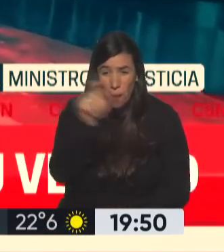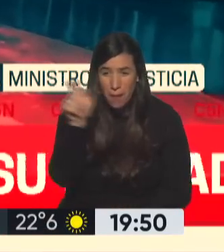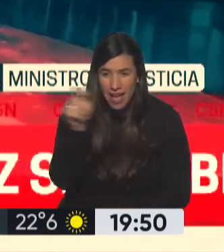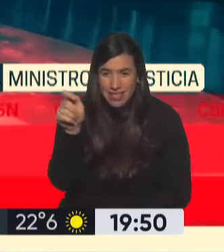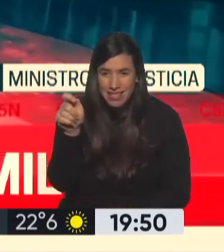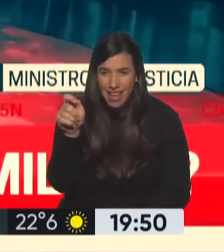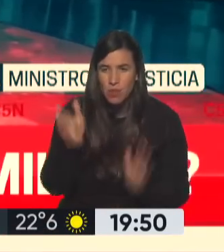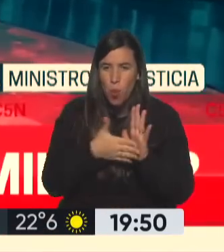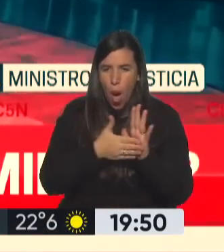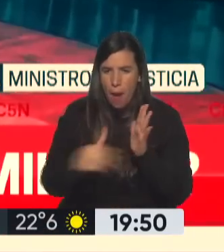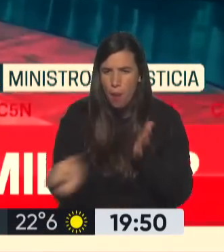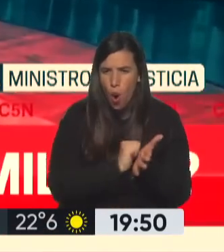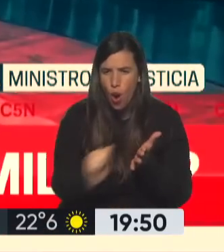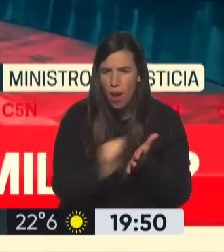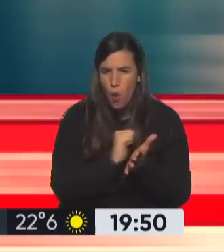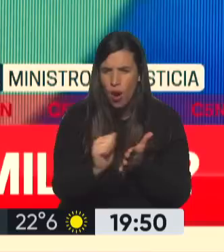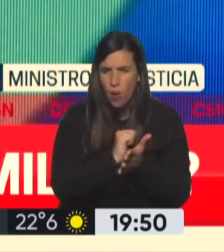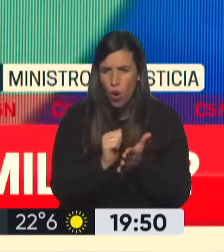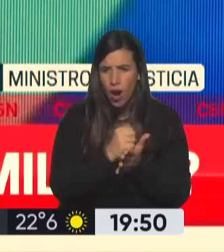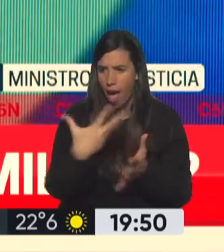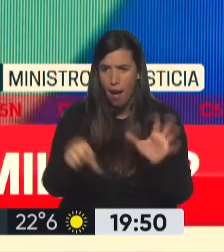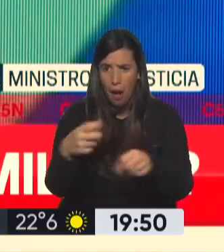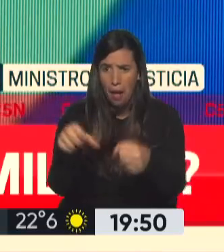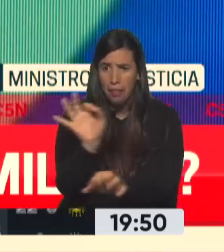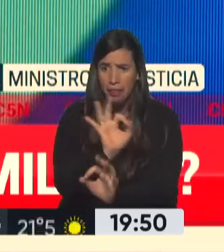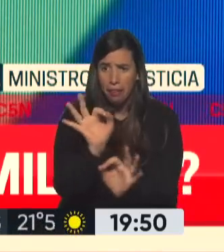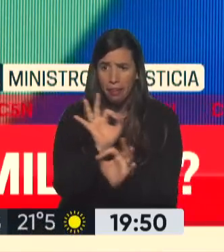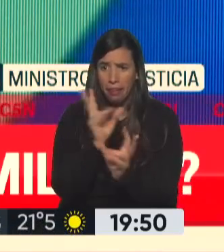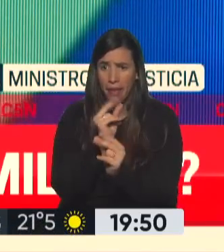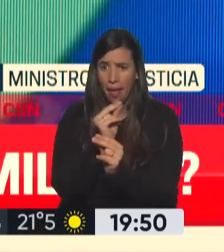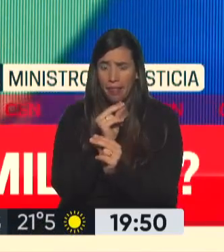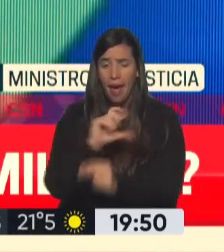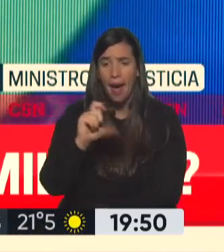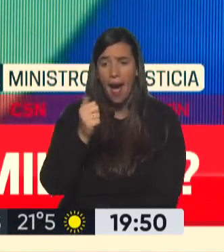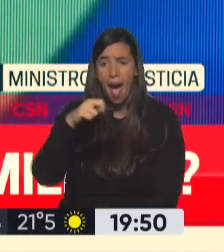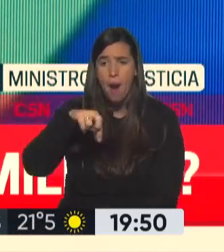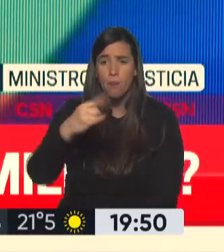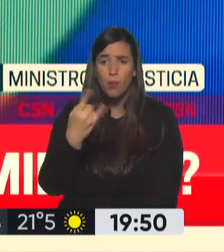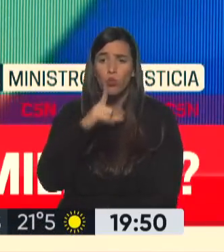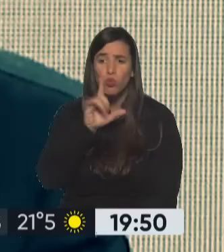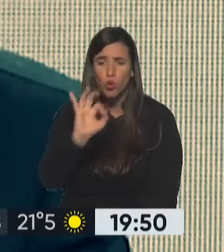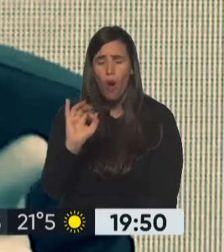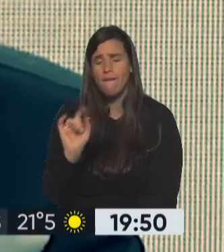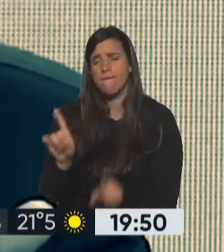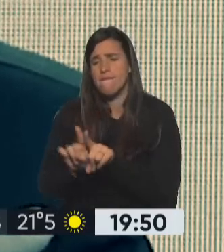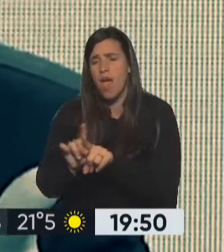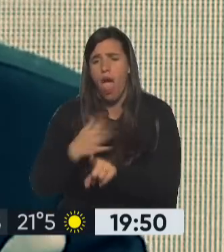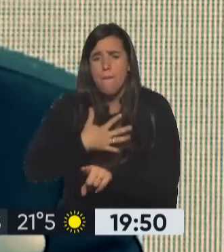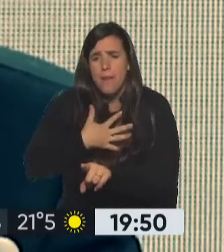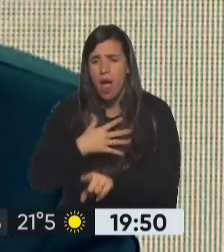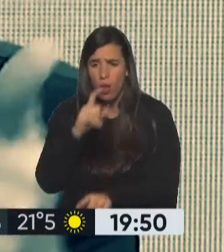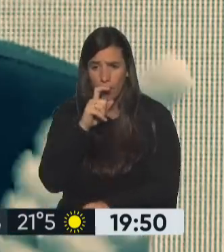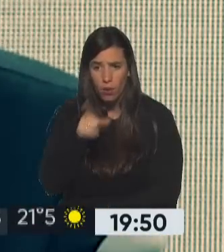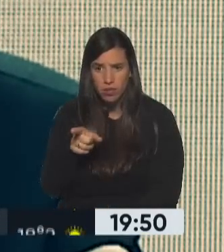pudieron producir, la que pudieron encontrar. Caputo, el hermano del alma de Mauricio Macri, está demostrado